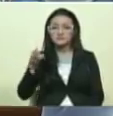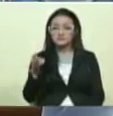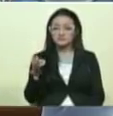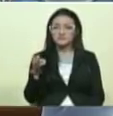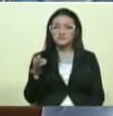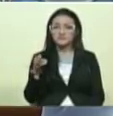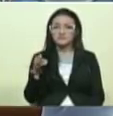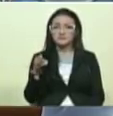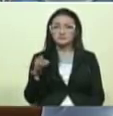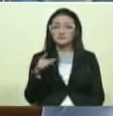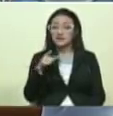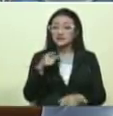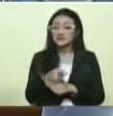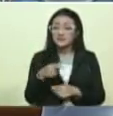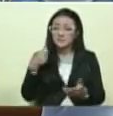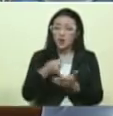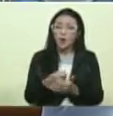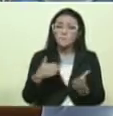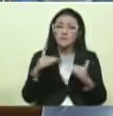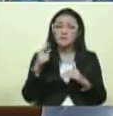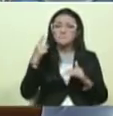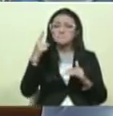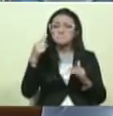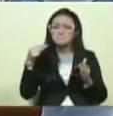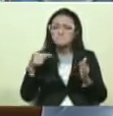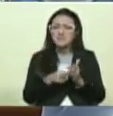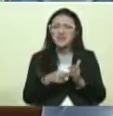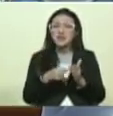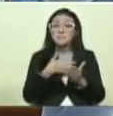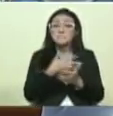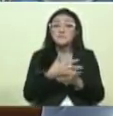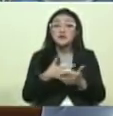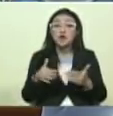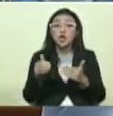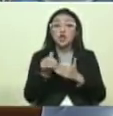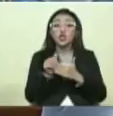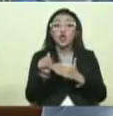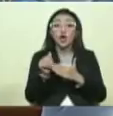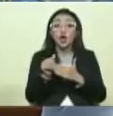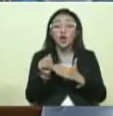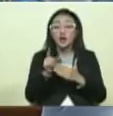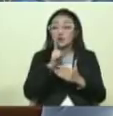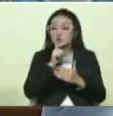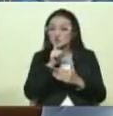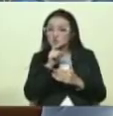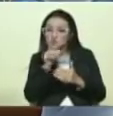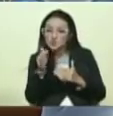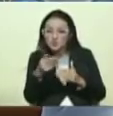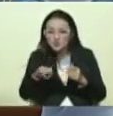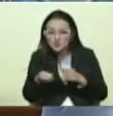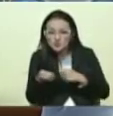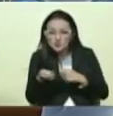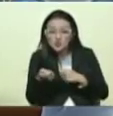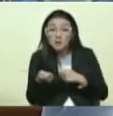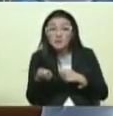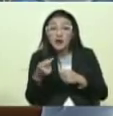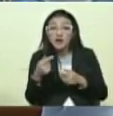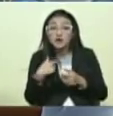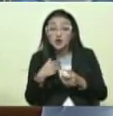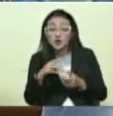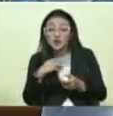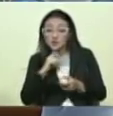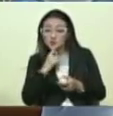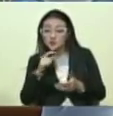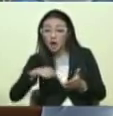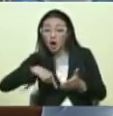de pagar más de 1.000 millones de dólares en sobornos para obtener contratos con PDVSA entre el